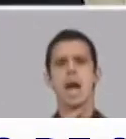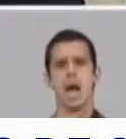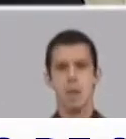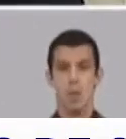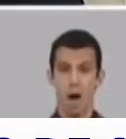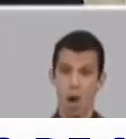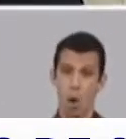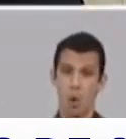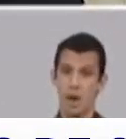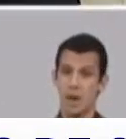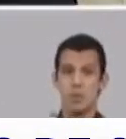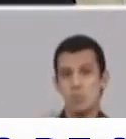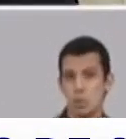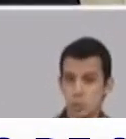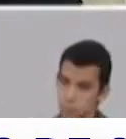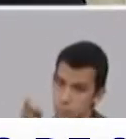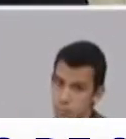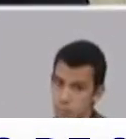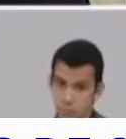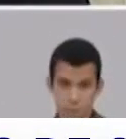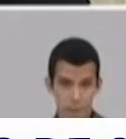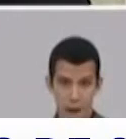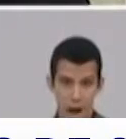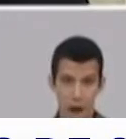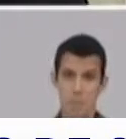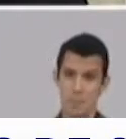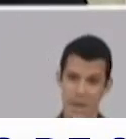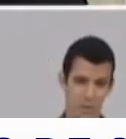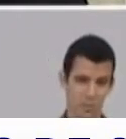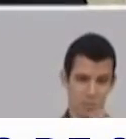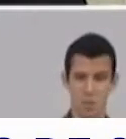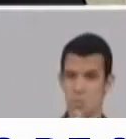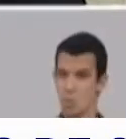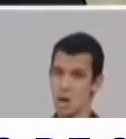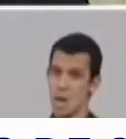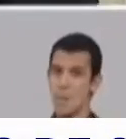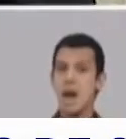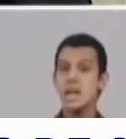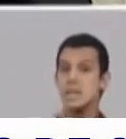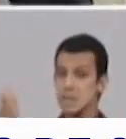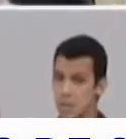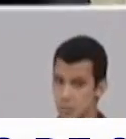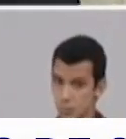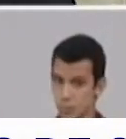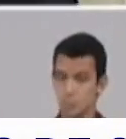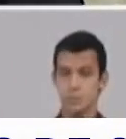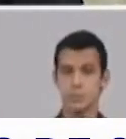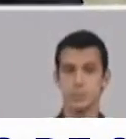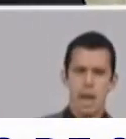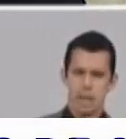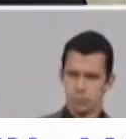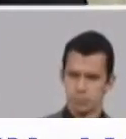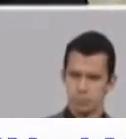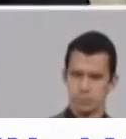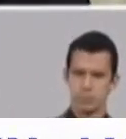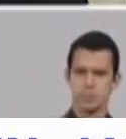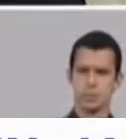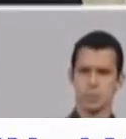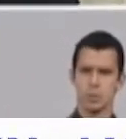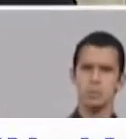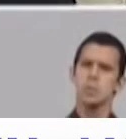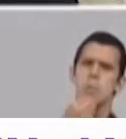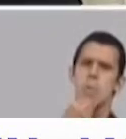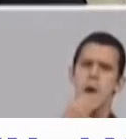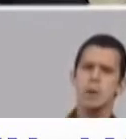excepcionalmente y con carácter temporal la importación por la vía del pasajero, es decir, los